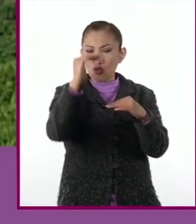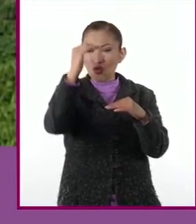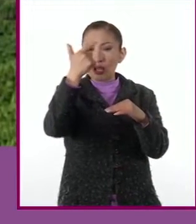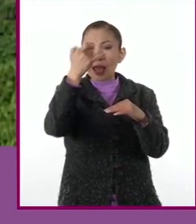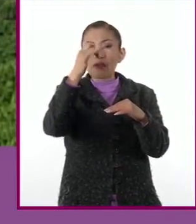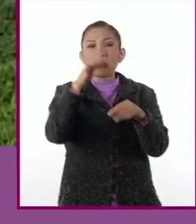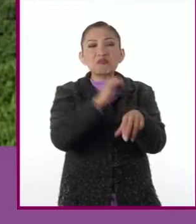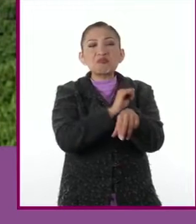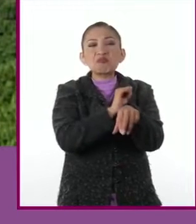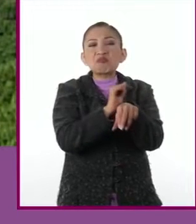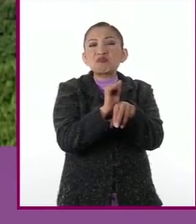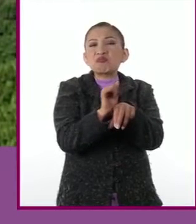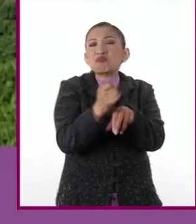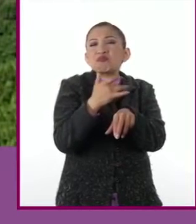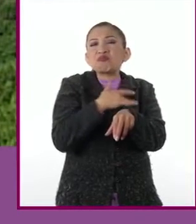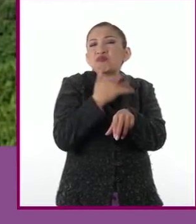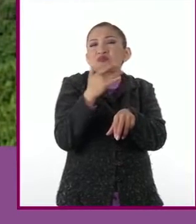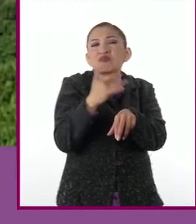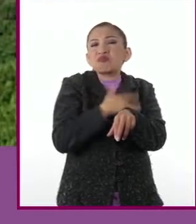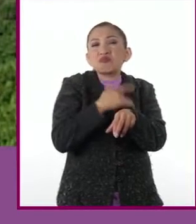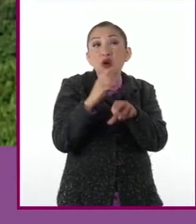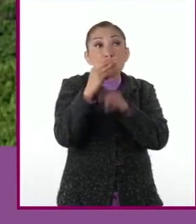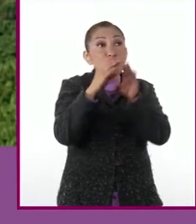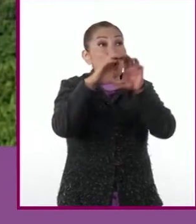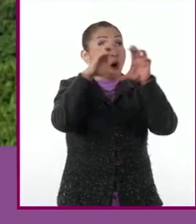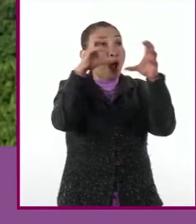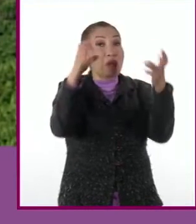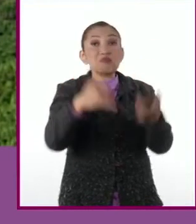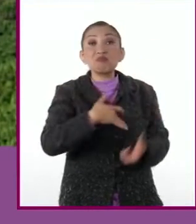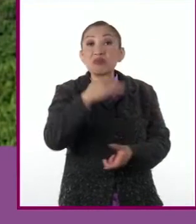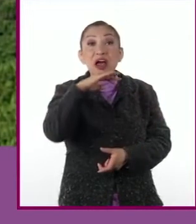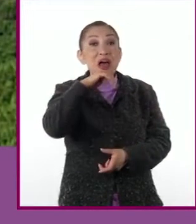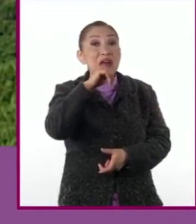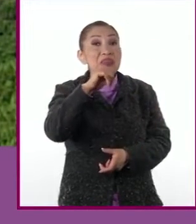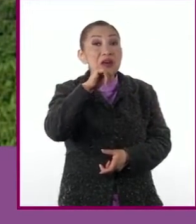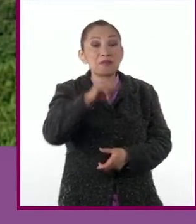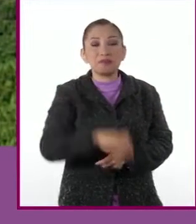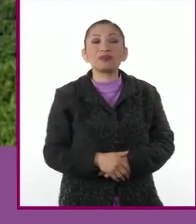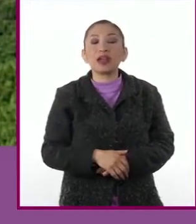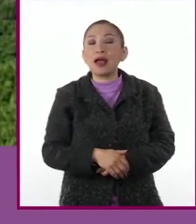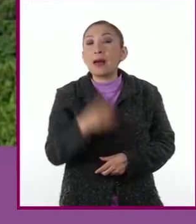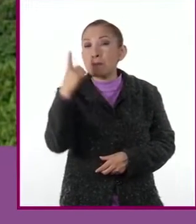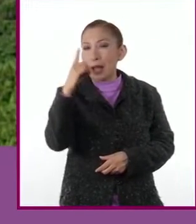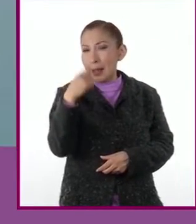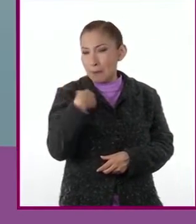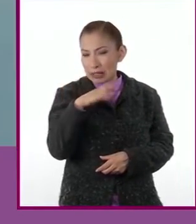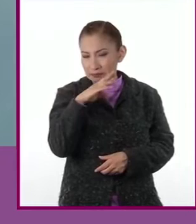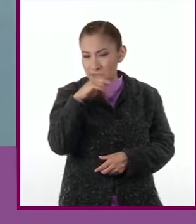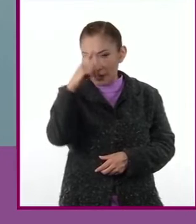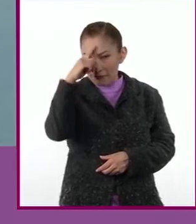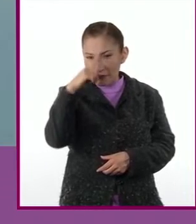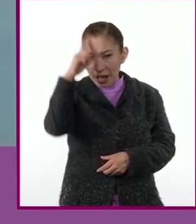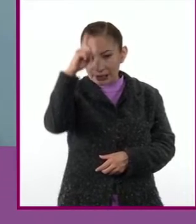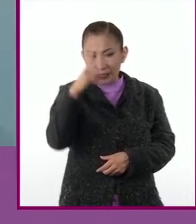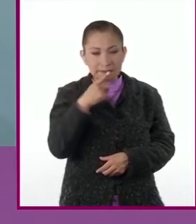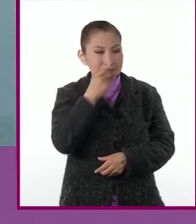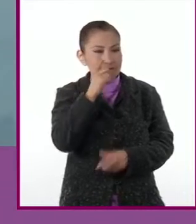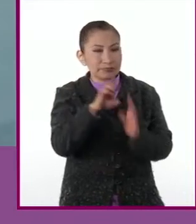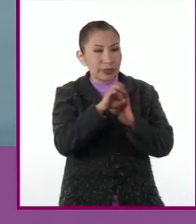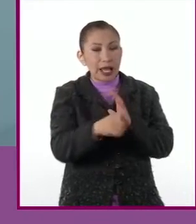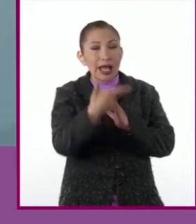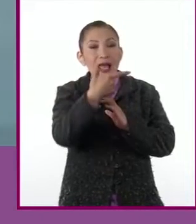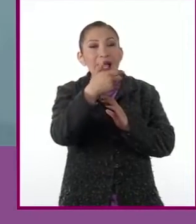tan pequeños, ya que la Tierra es tan grande que ni lo sentimos. Para fines prácticos, podemos decir